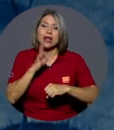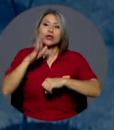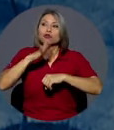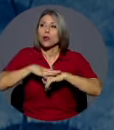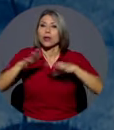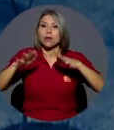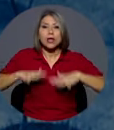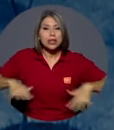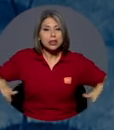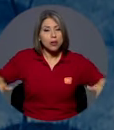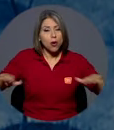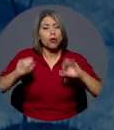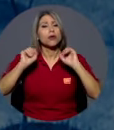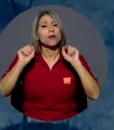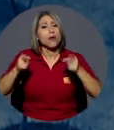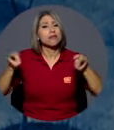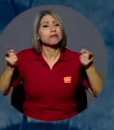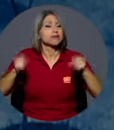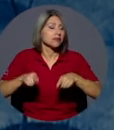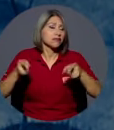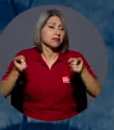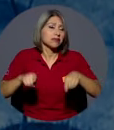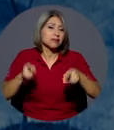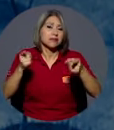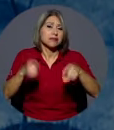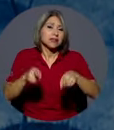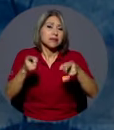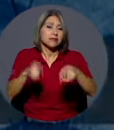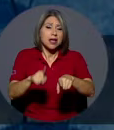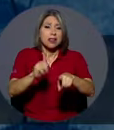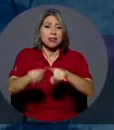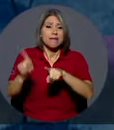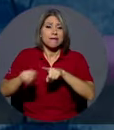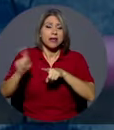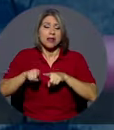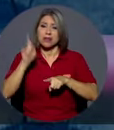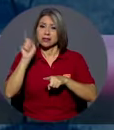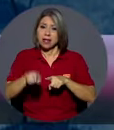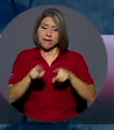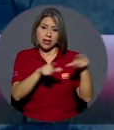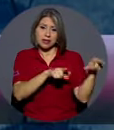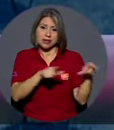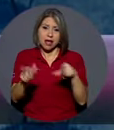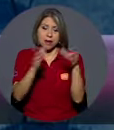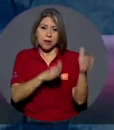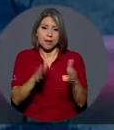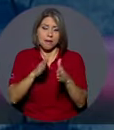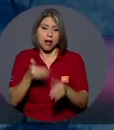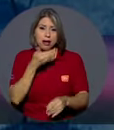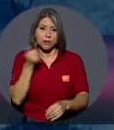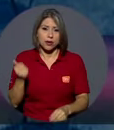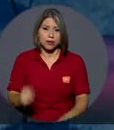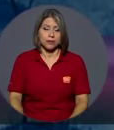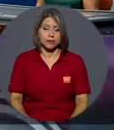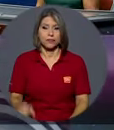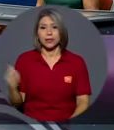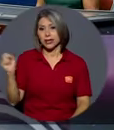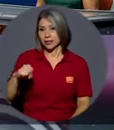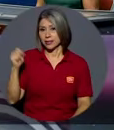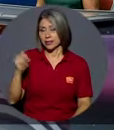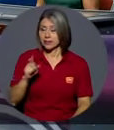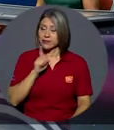de un entorno en el que pueden ocurrir diferentes eventos y que estar preparado pues siempre es lo mejor.